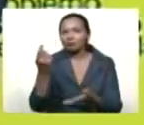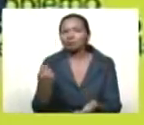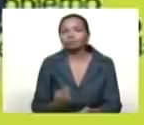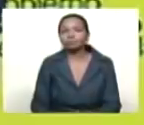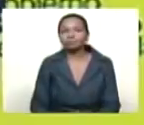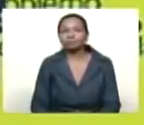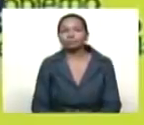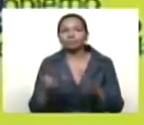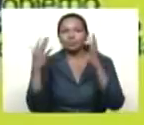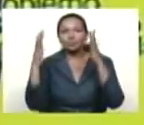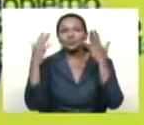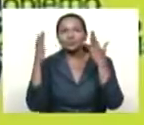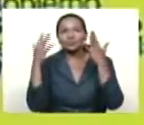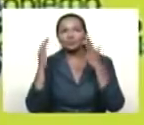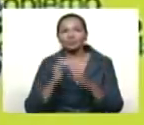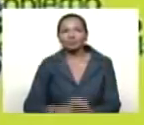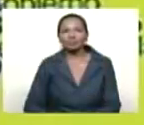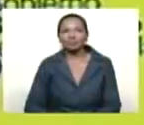¡Ah!